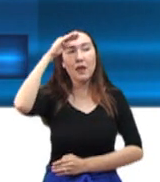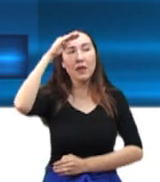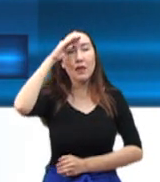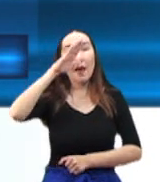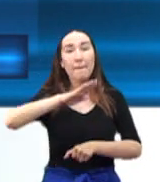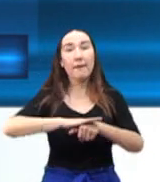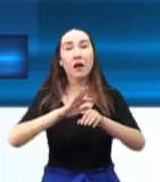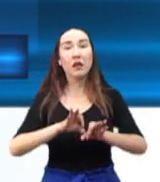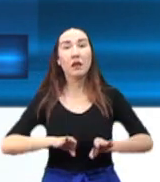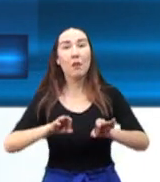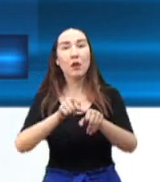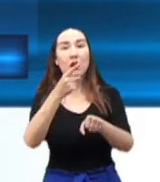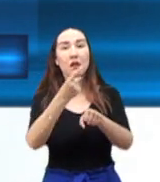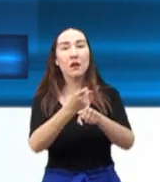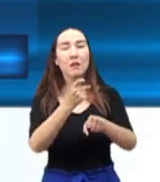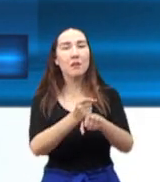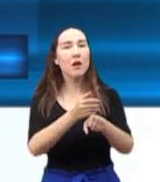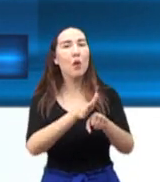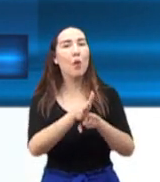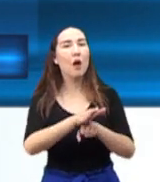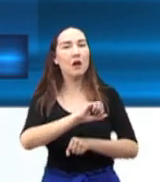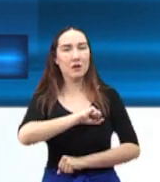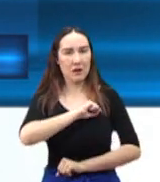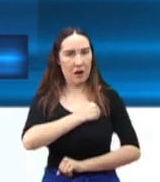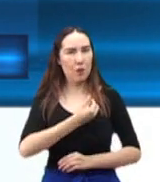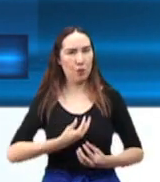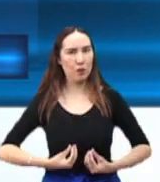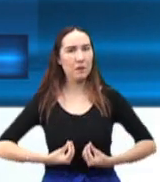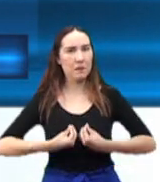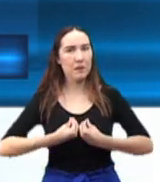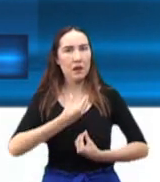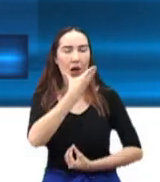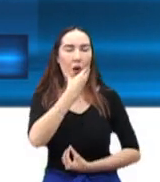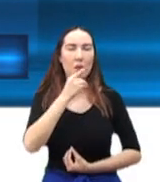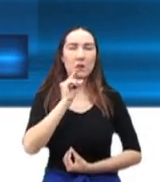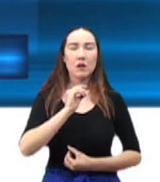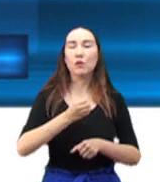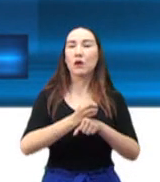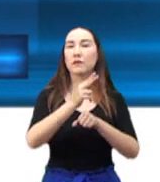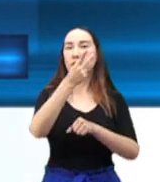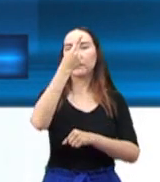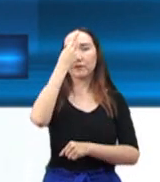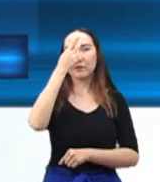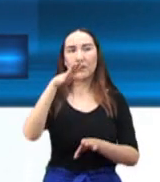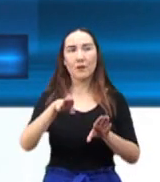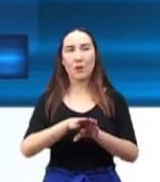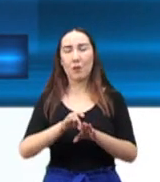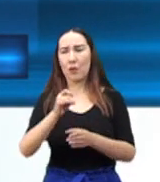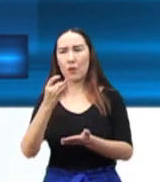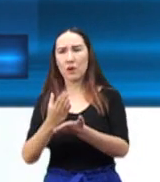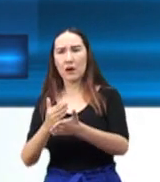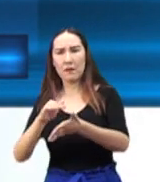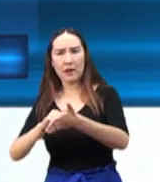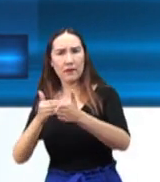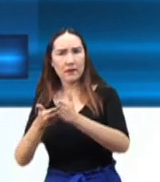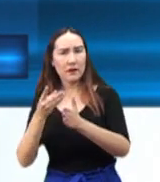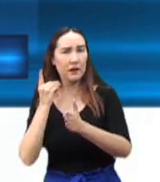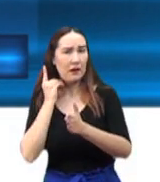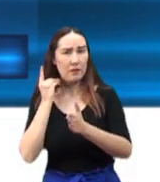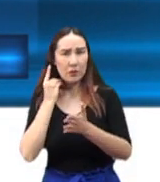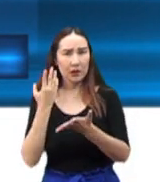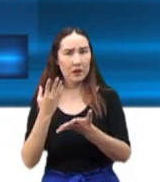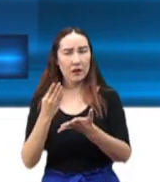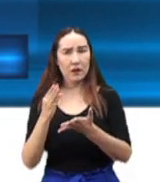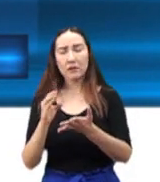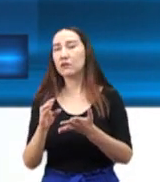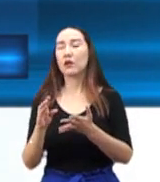salud y la vida de los potosinos y no sumarnos a una estrategia y un empecinamiento burocrático donde estábamos diciendo,